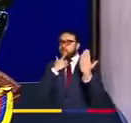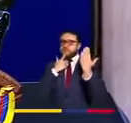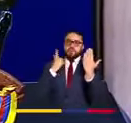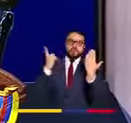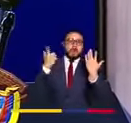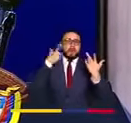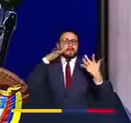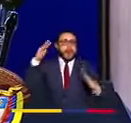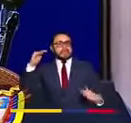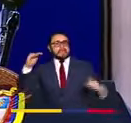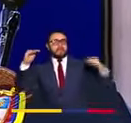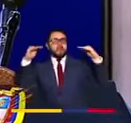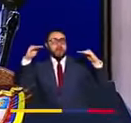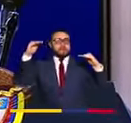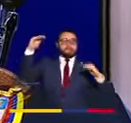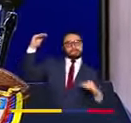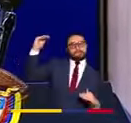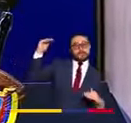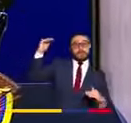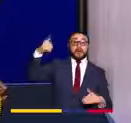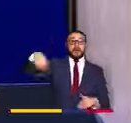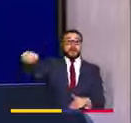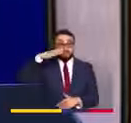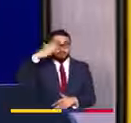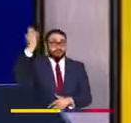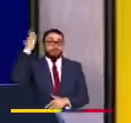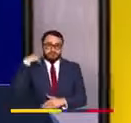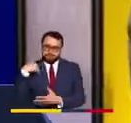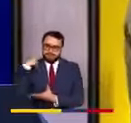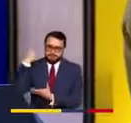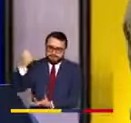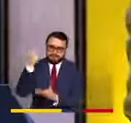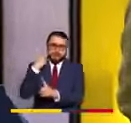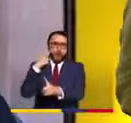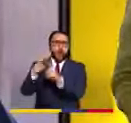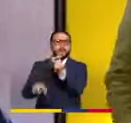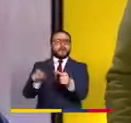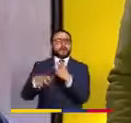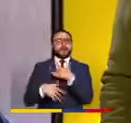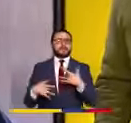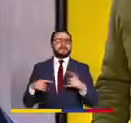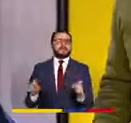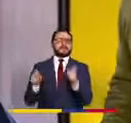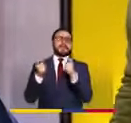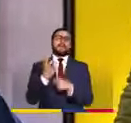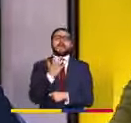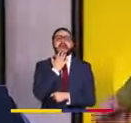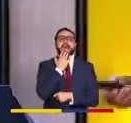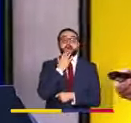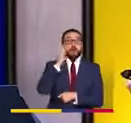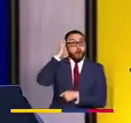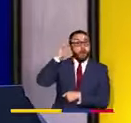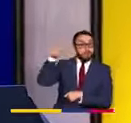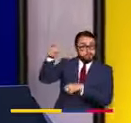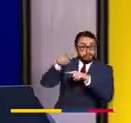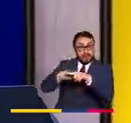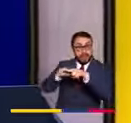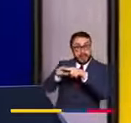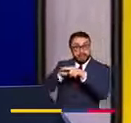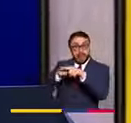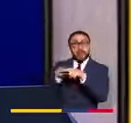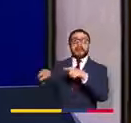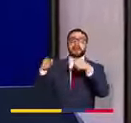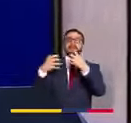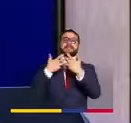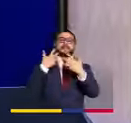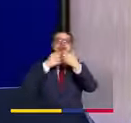un mundo que puso cuidado y dinero en la salud. Inglaterra, por ejemplo, tiene un sistema